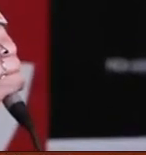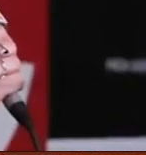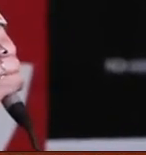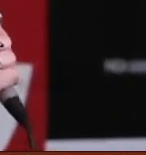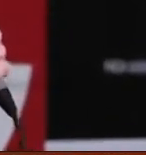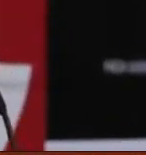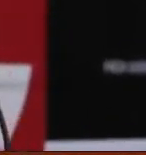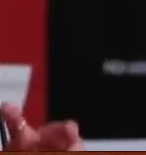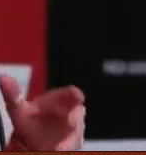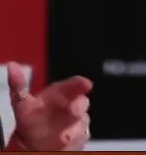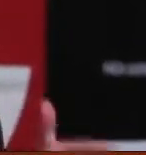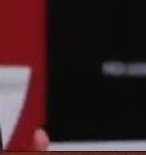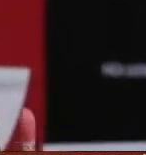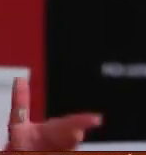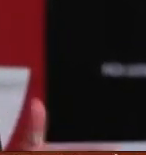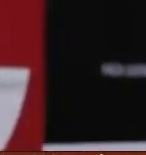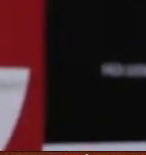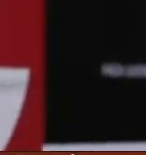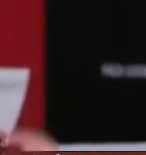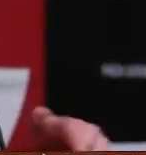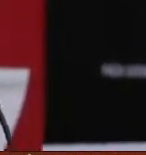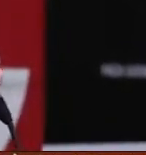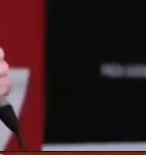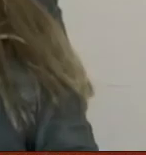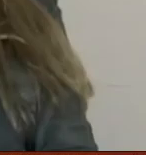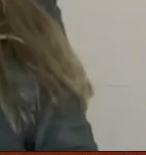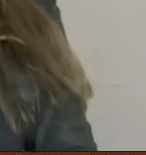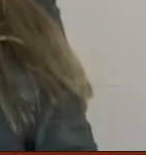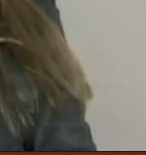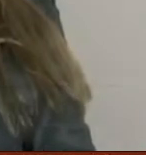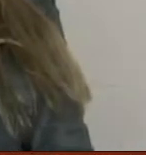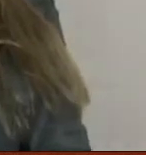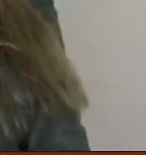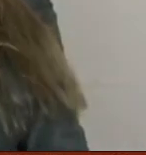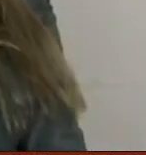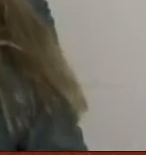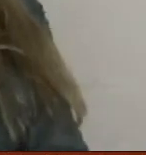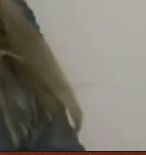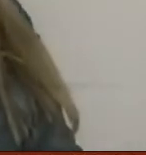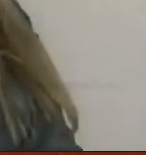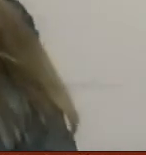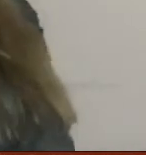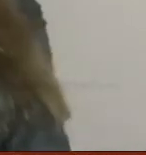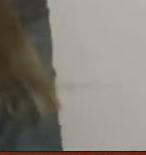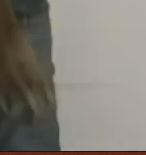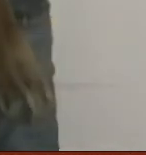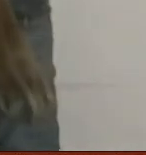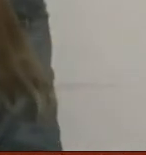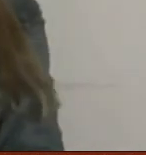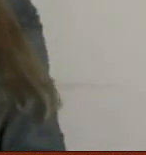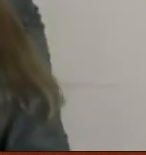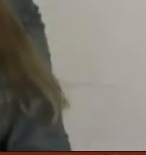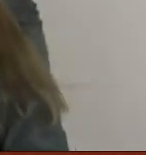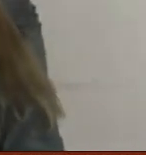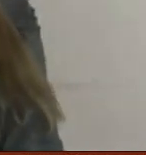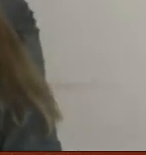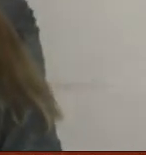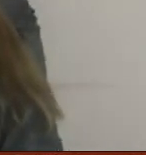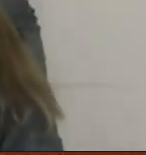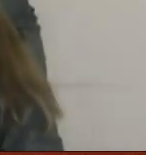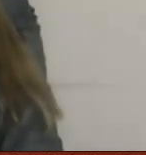una vida, a entrenar durante horas y horas, a dejar de comer lo que los mortales comemos,